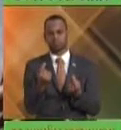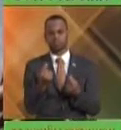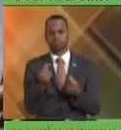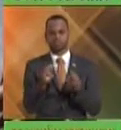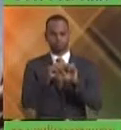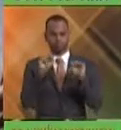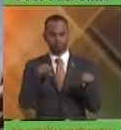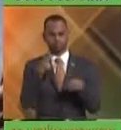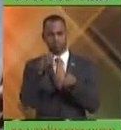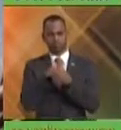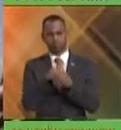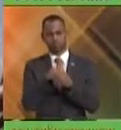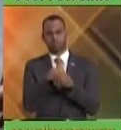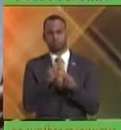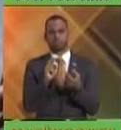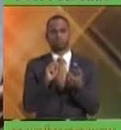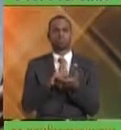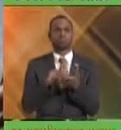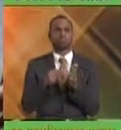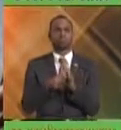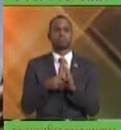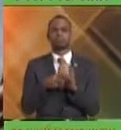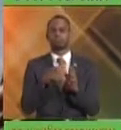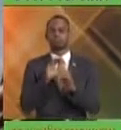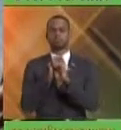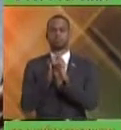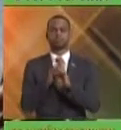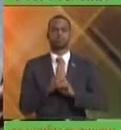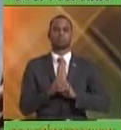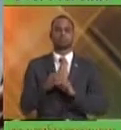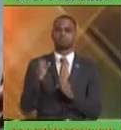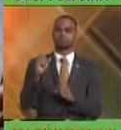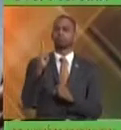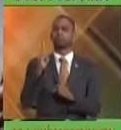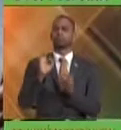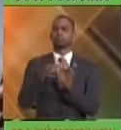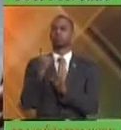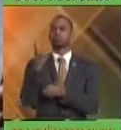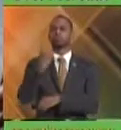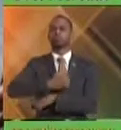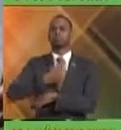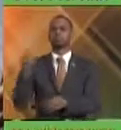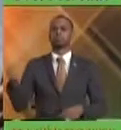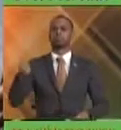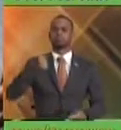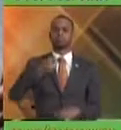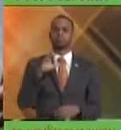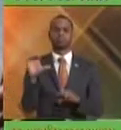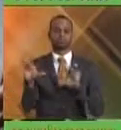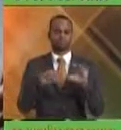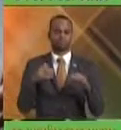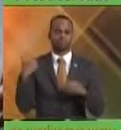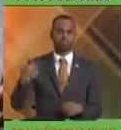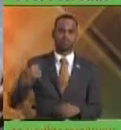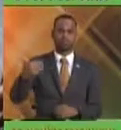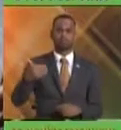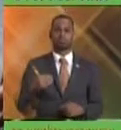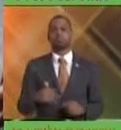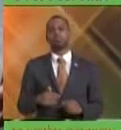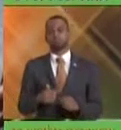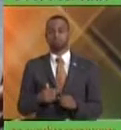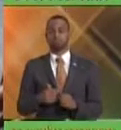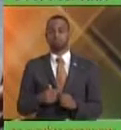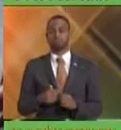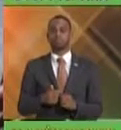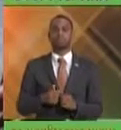sistemática eso no vale siguiendo el mismo ejemplo traer el intérprete un día no es una práctica sistematizada sino es